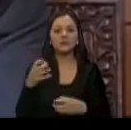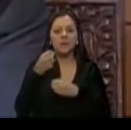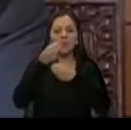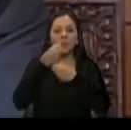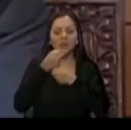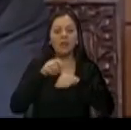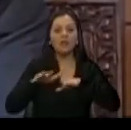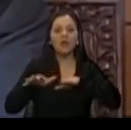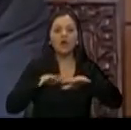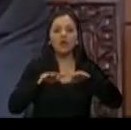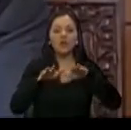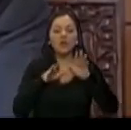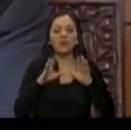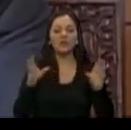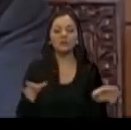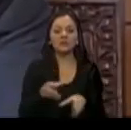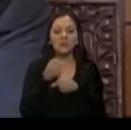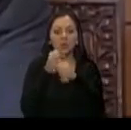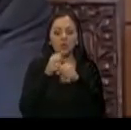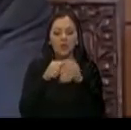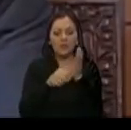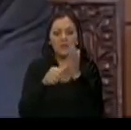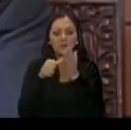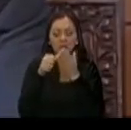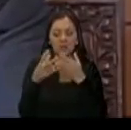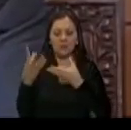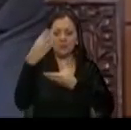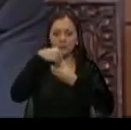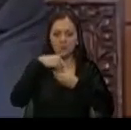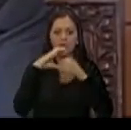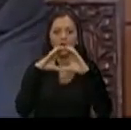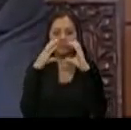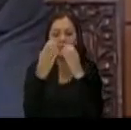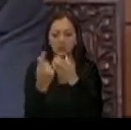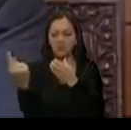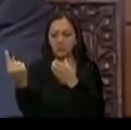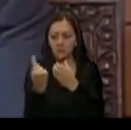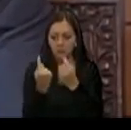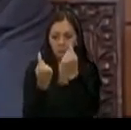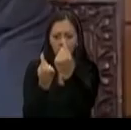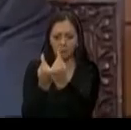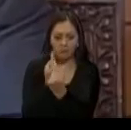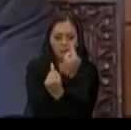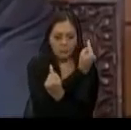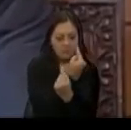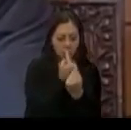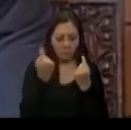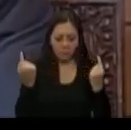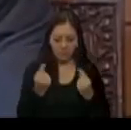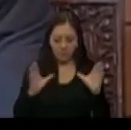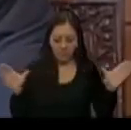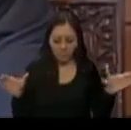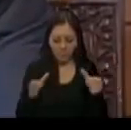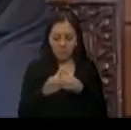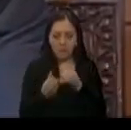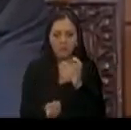Coordinador de Seguridad está involucrado desde el principio y preparando todo el plan de seguridad que corresponde a la visita